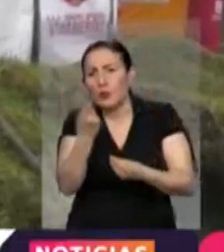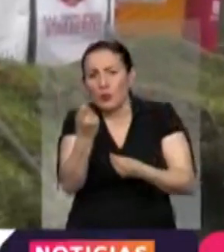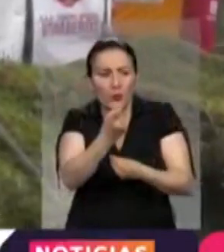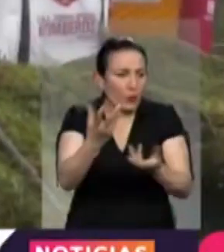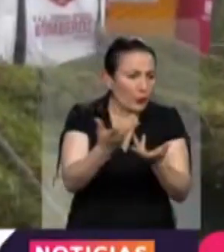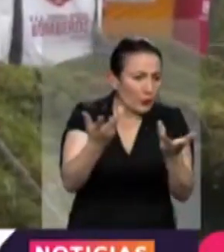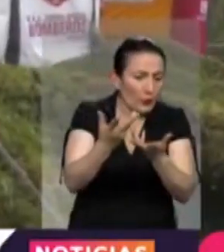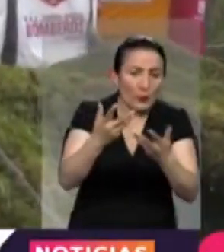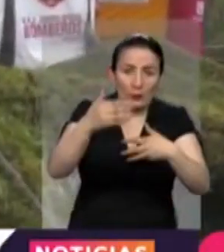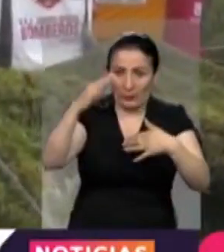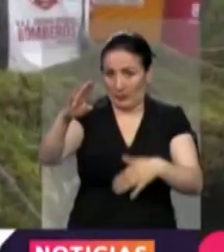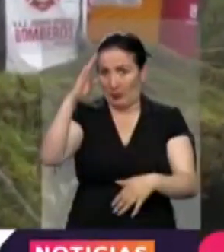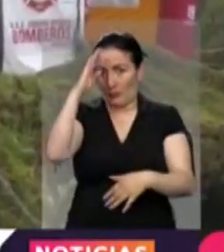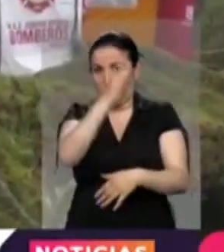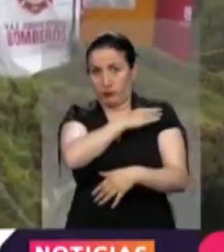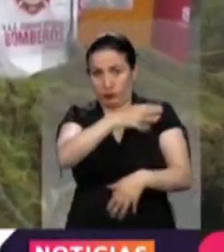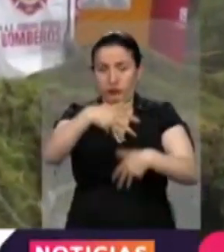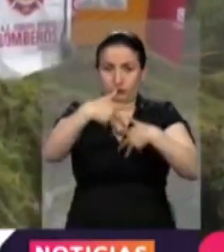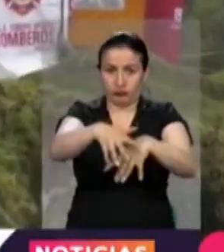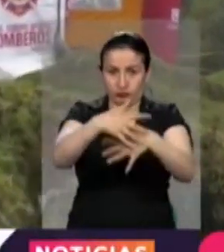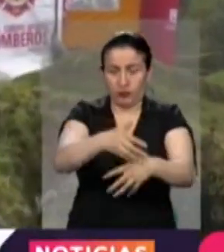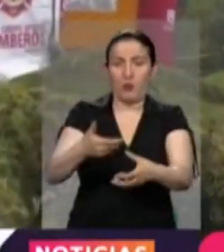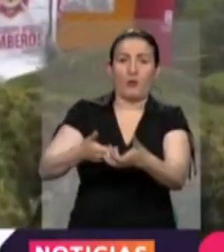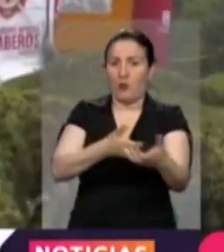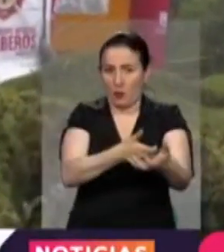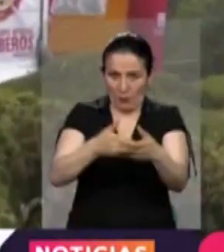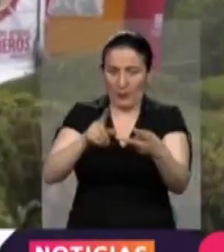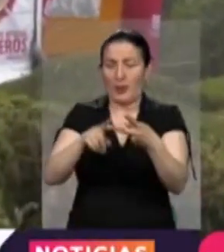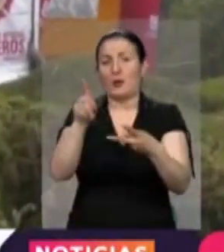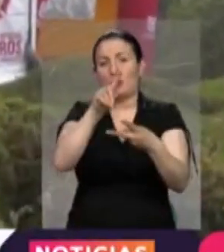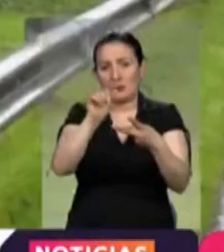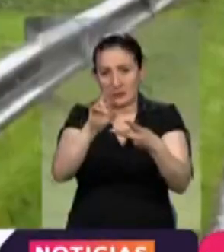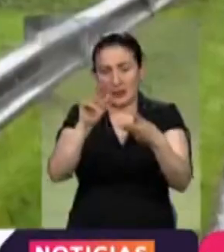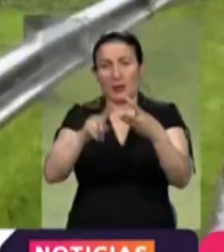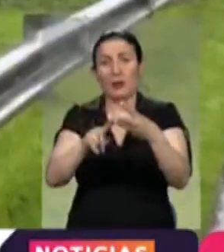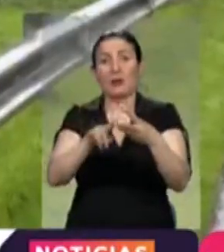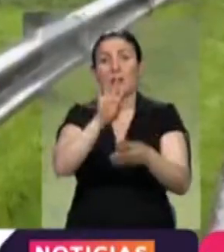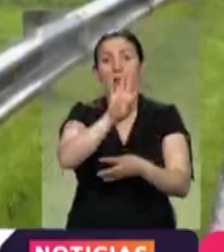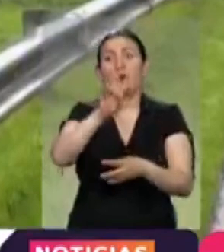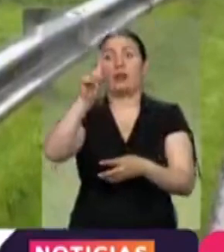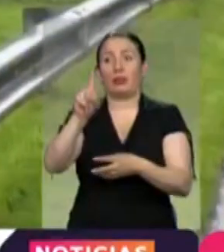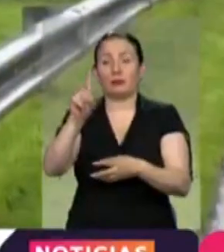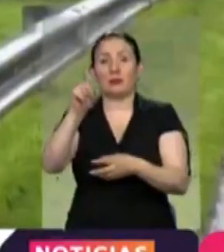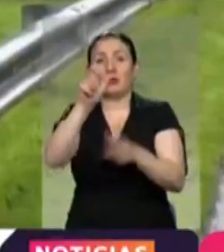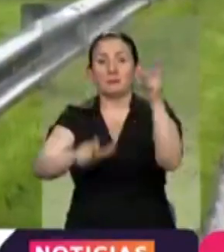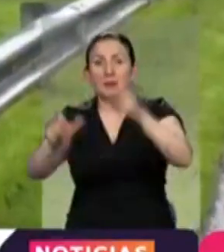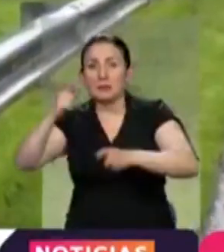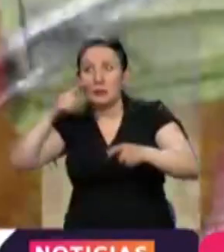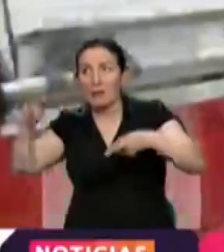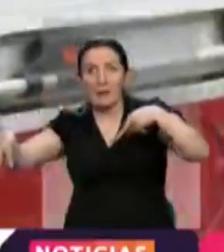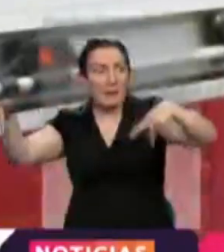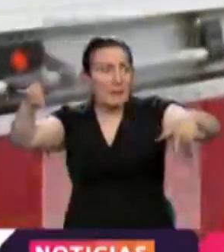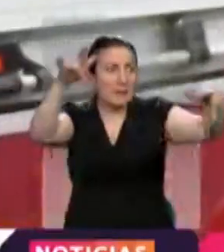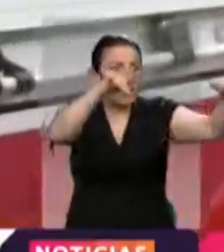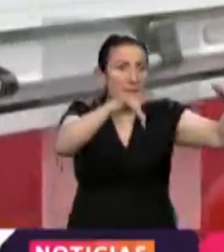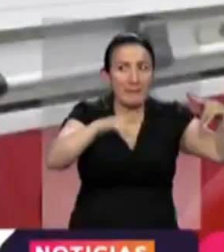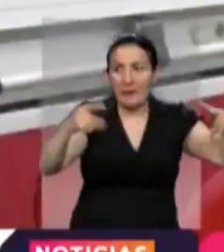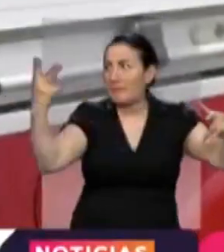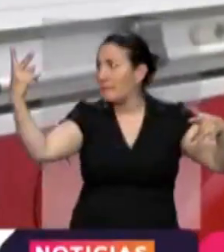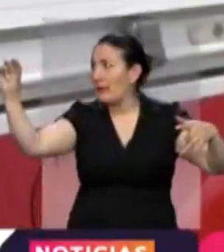con Ejército Nacional, Ponalzar, bomberos. Estamos alrededor de 46 personas en un punto, 20 personas en